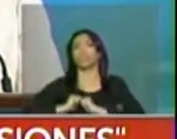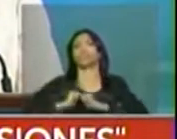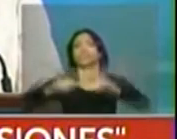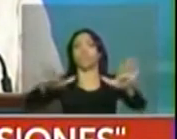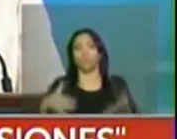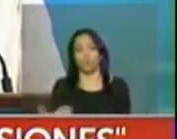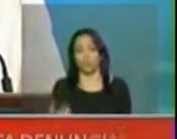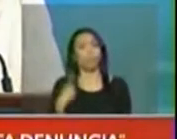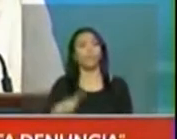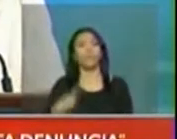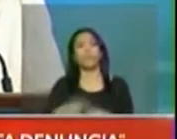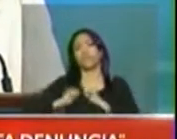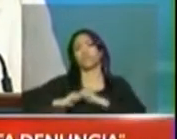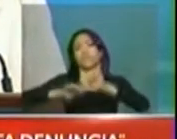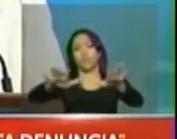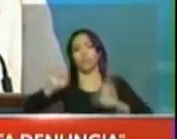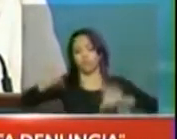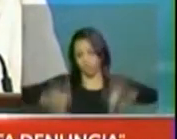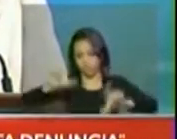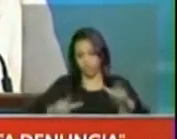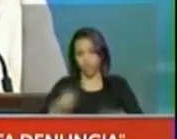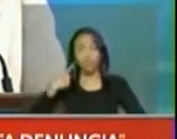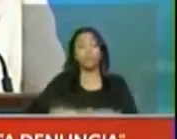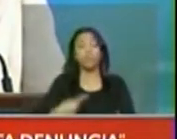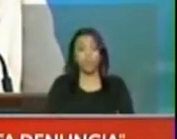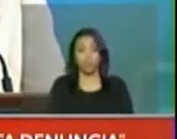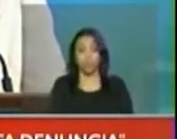autorizó, por qué autorizó